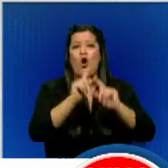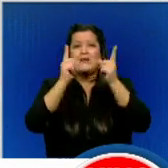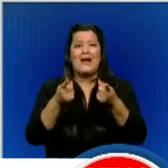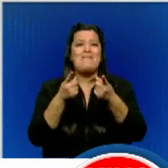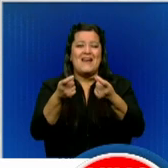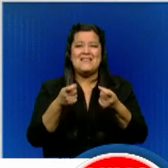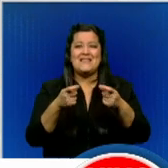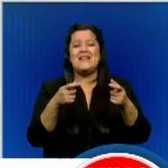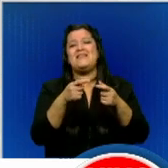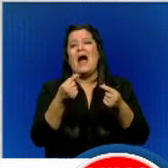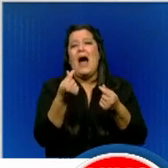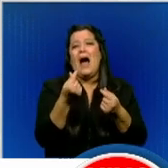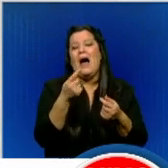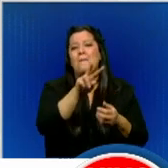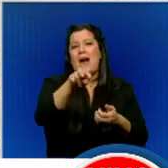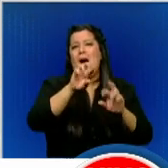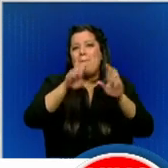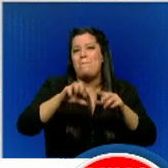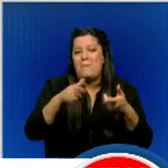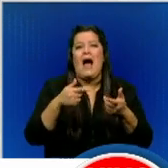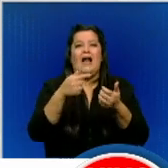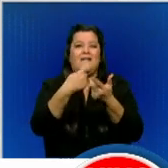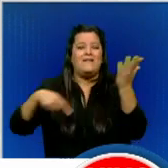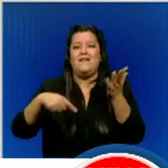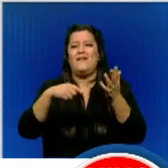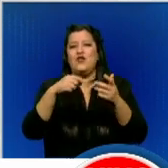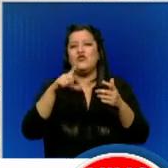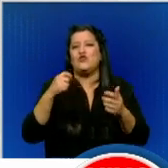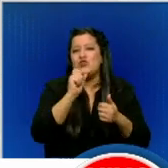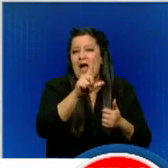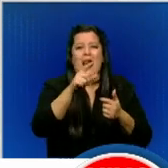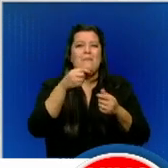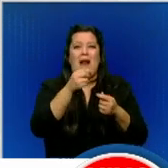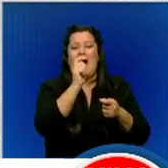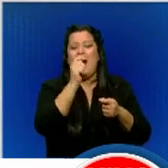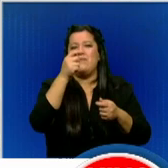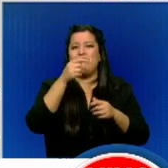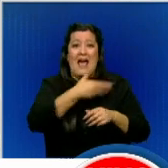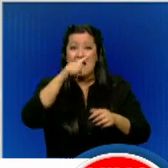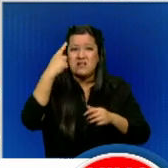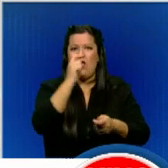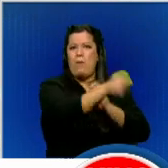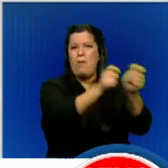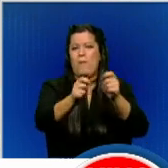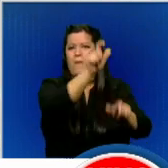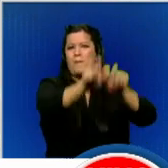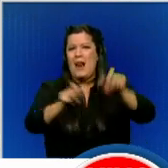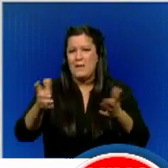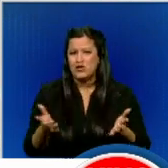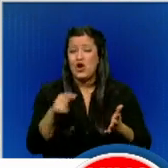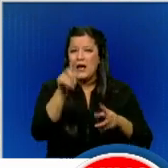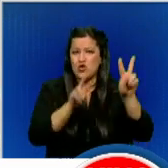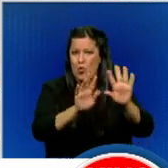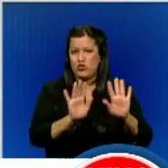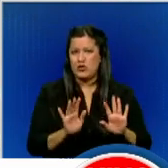con gente mendigando en las organizaciones sociales que muchas veces conducen